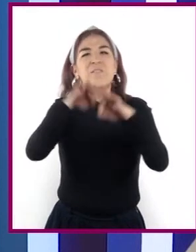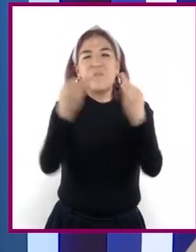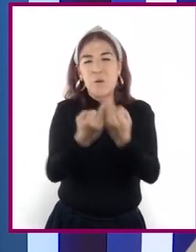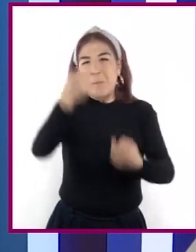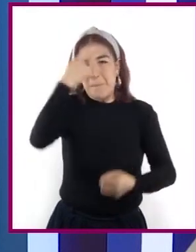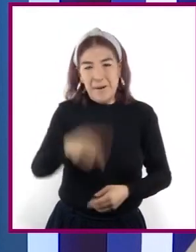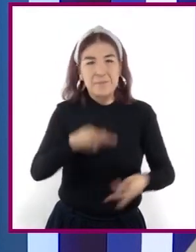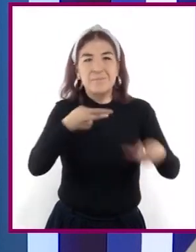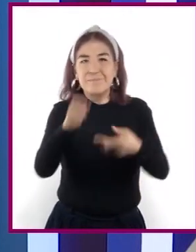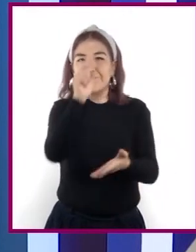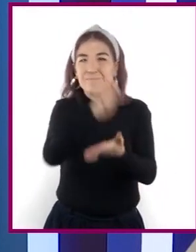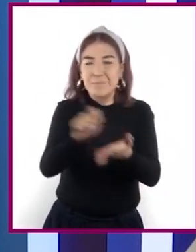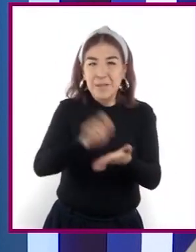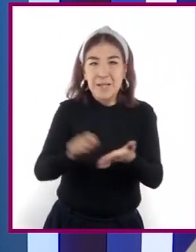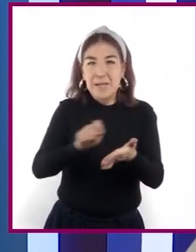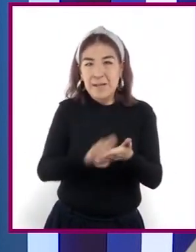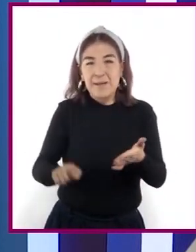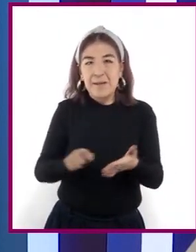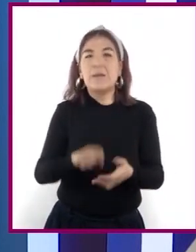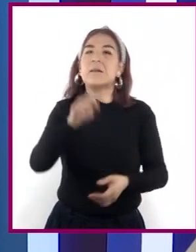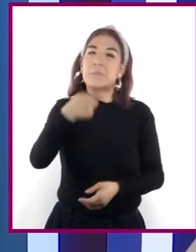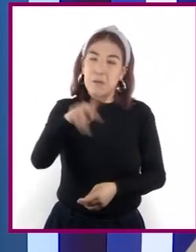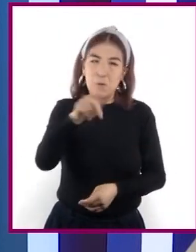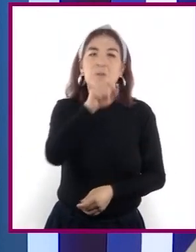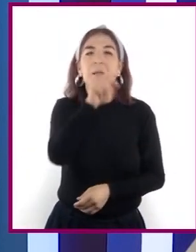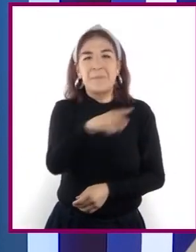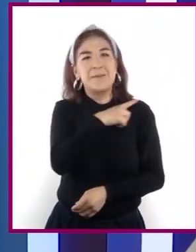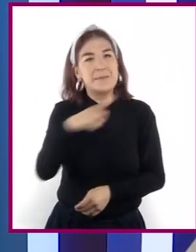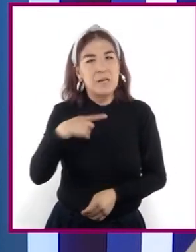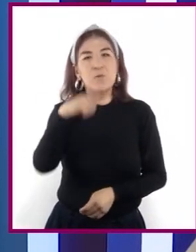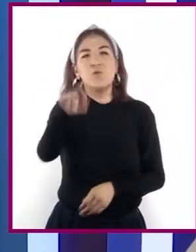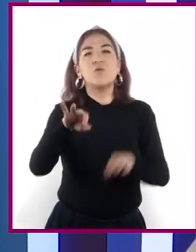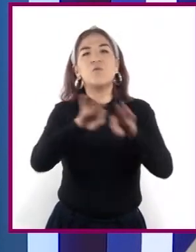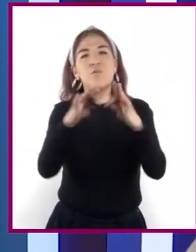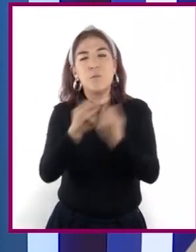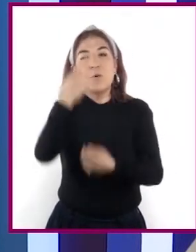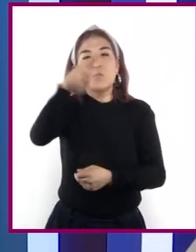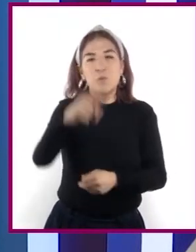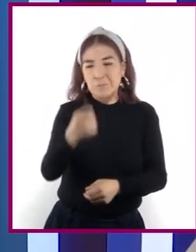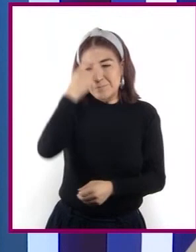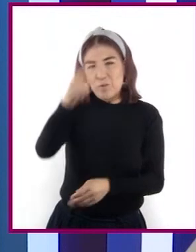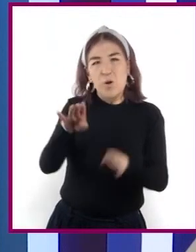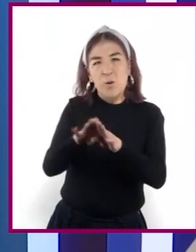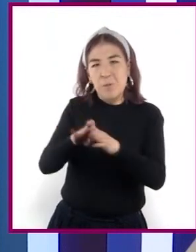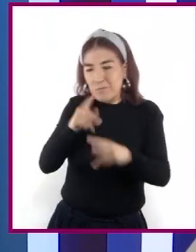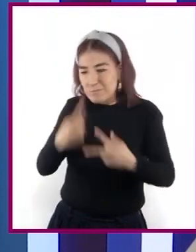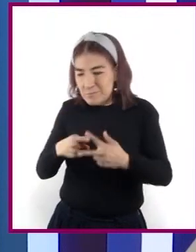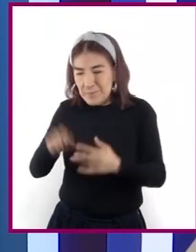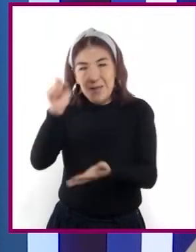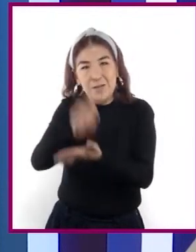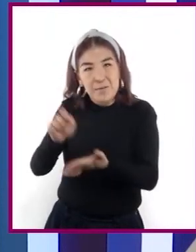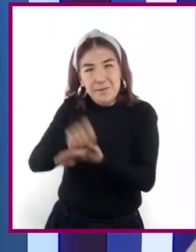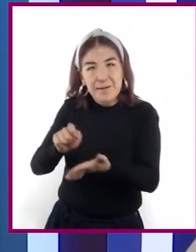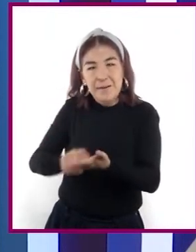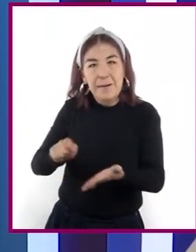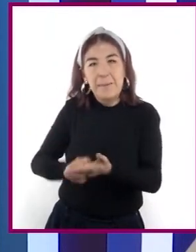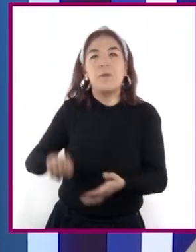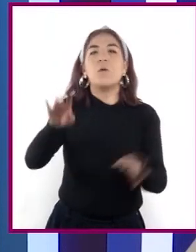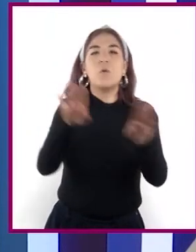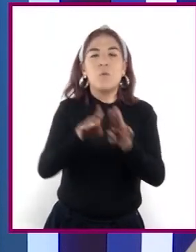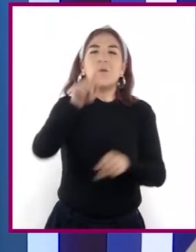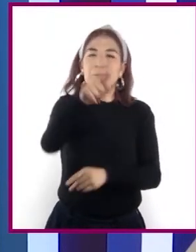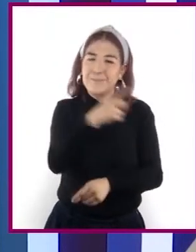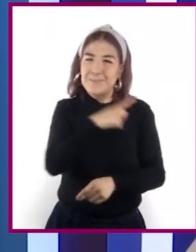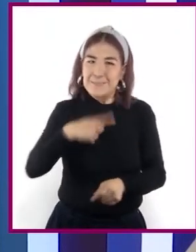procedimientos, pero sobre todo deben rescatar las estrategias personales que es conveniente formalizar a través